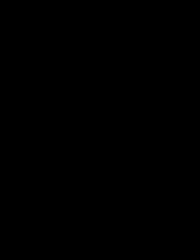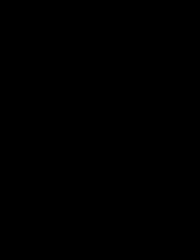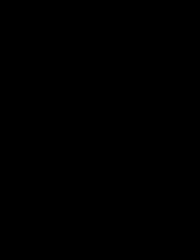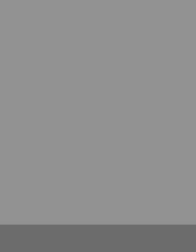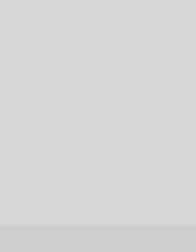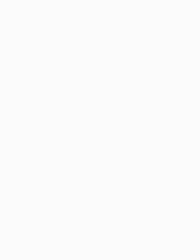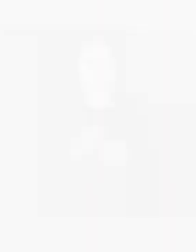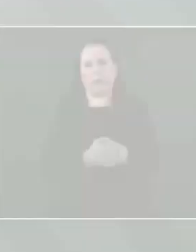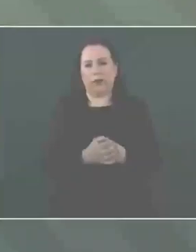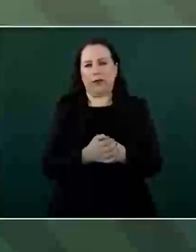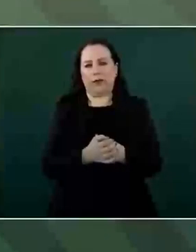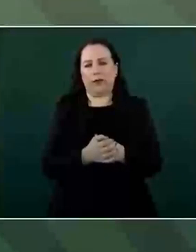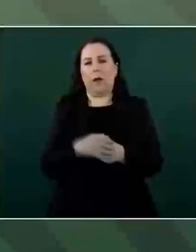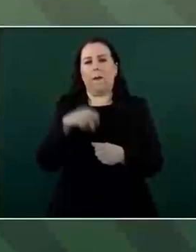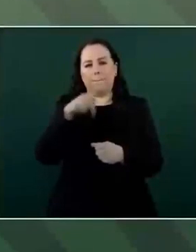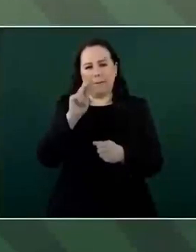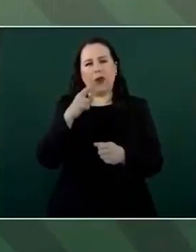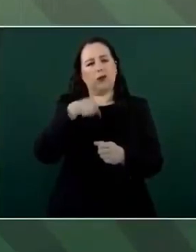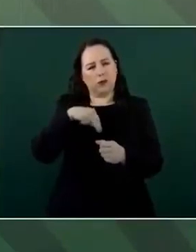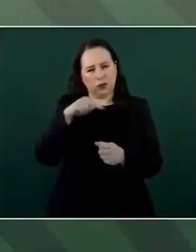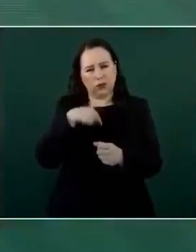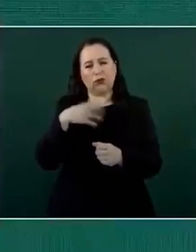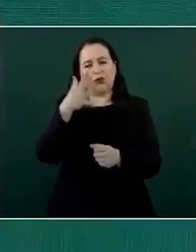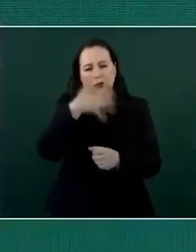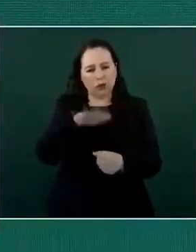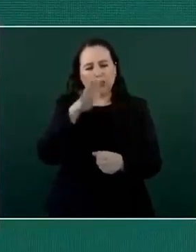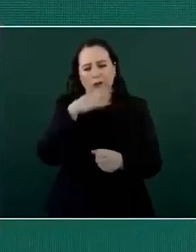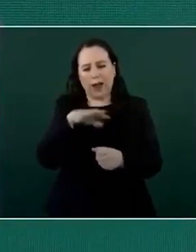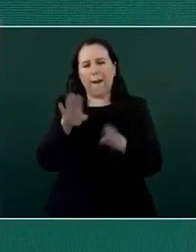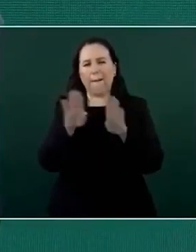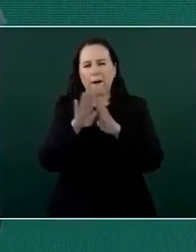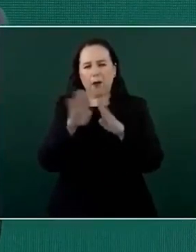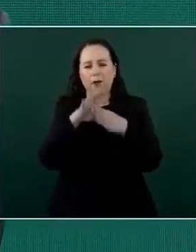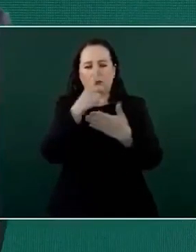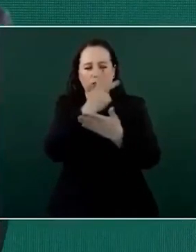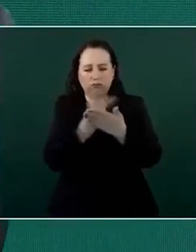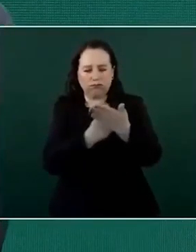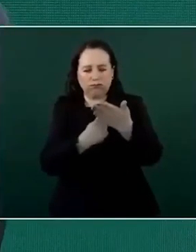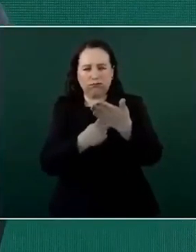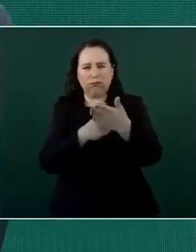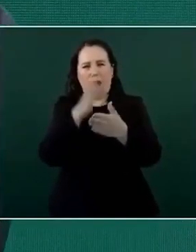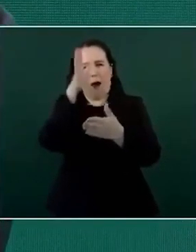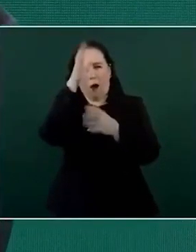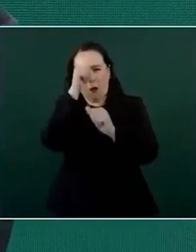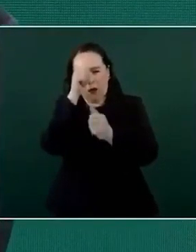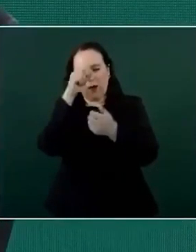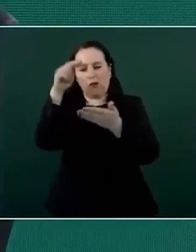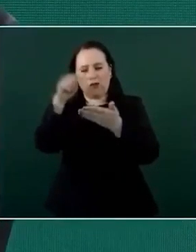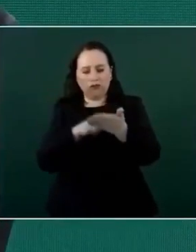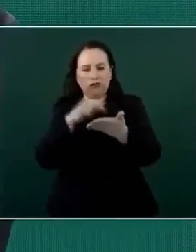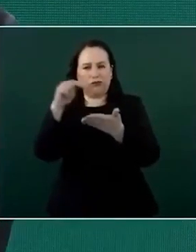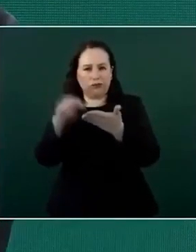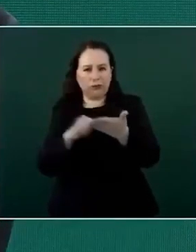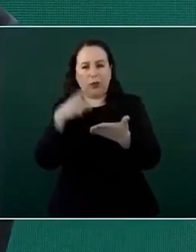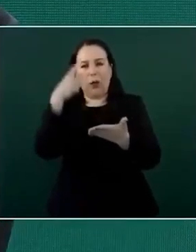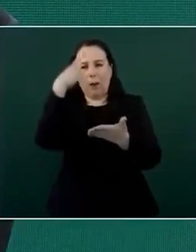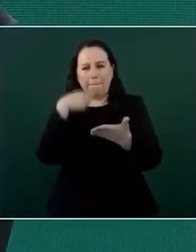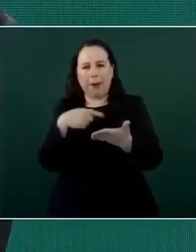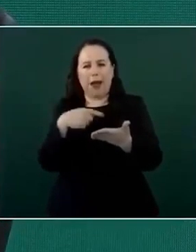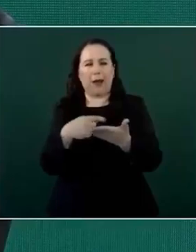vía Twitter. En septiembre iniciará en Baja California la regularización de carros PAFOS y según lo prometió el presidente